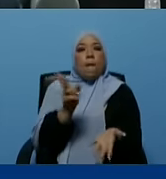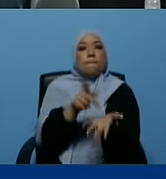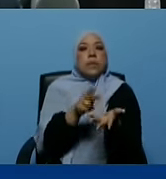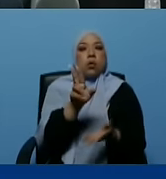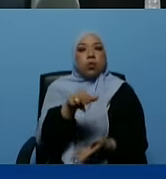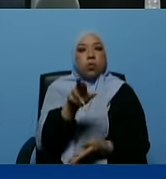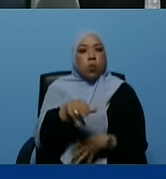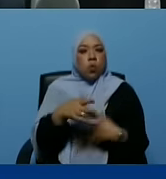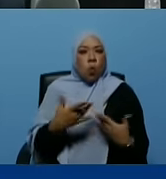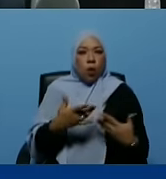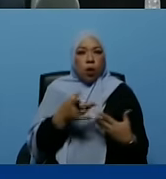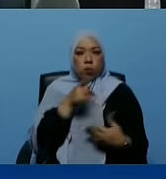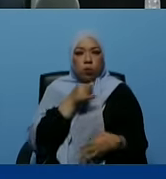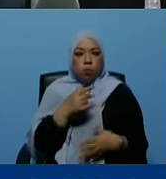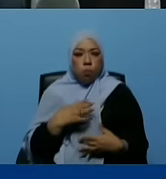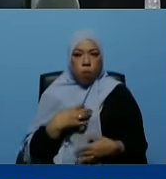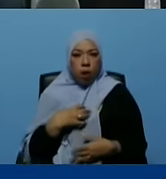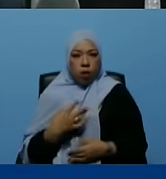Unidos ni en ningún lugar.